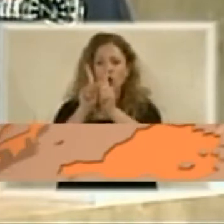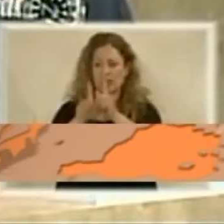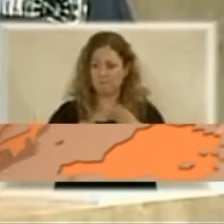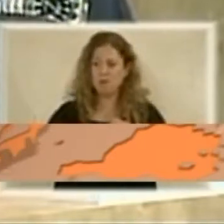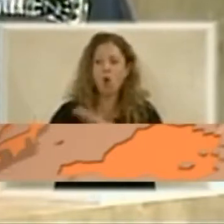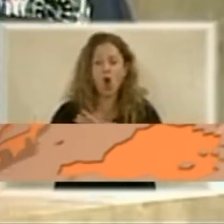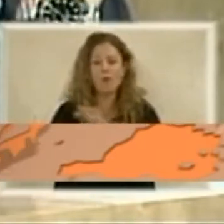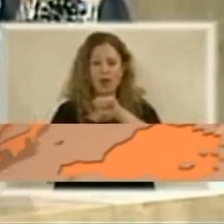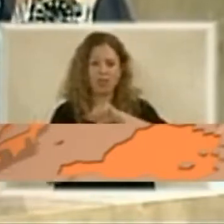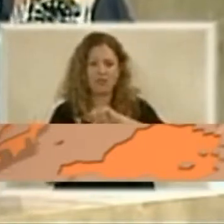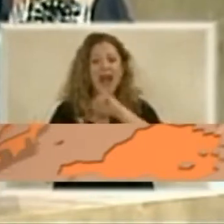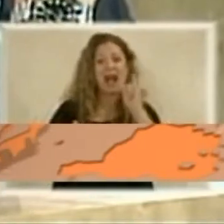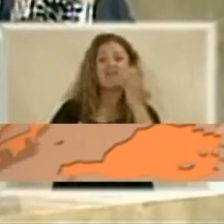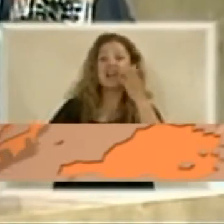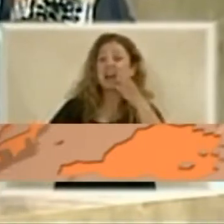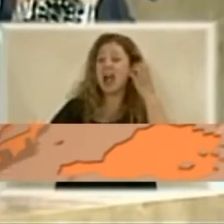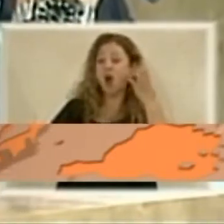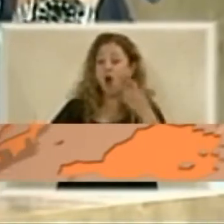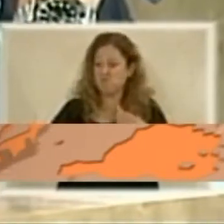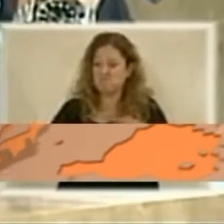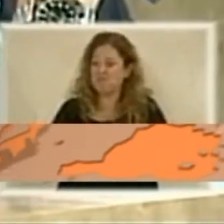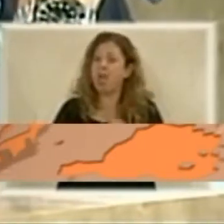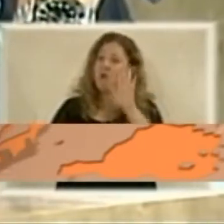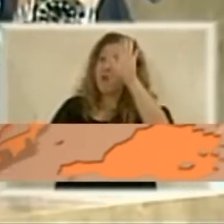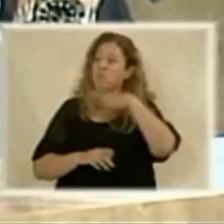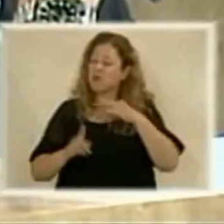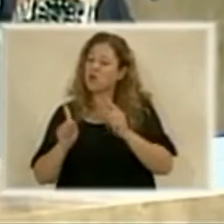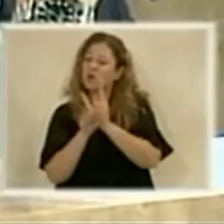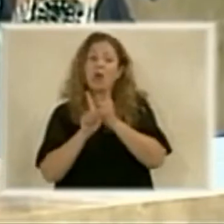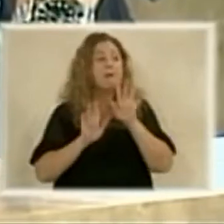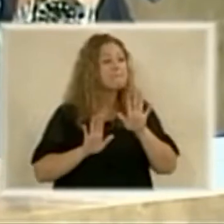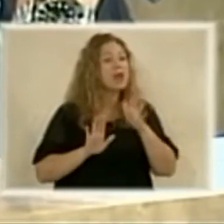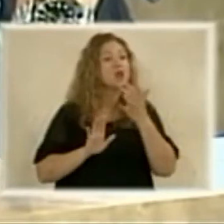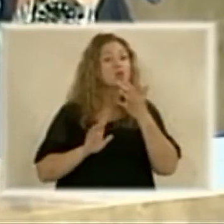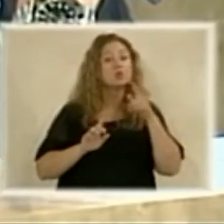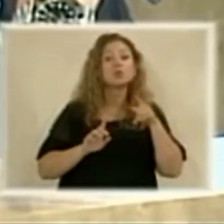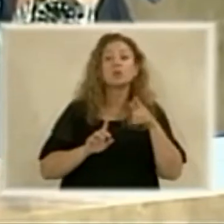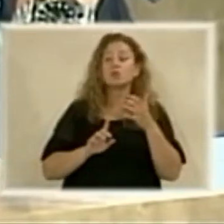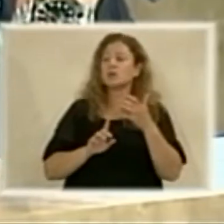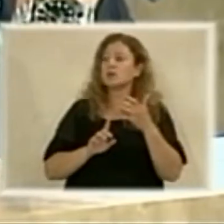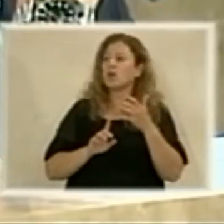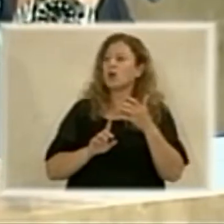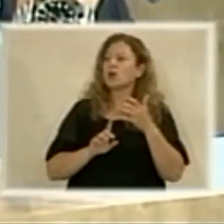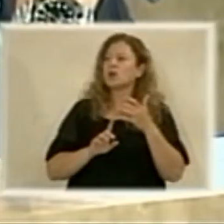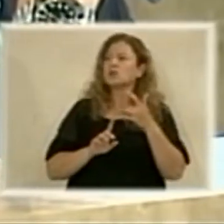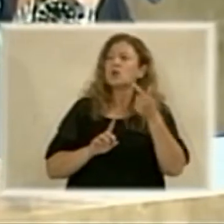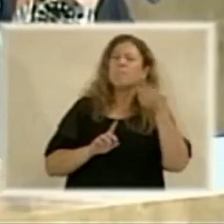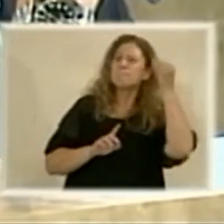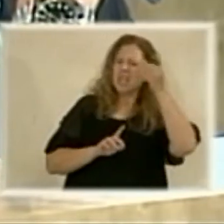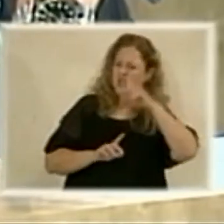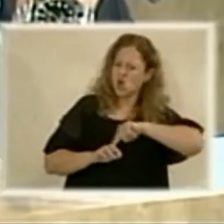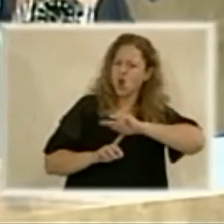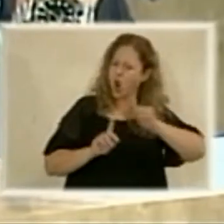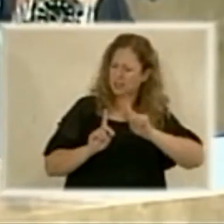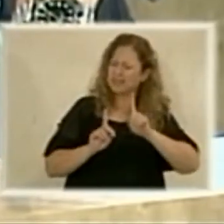central, de nuestro jefe, de Rajoy, pero ustedes se vienen abajo y dicen lo que ni siquiera creo yo que sienten.